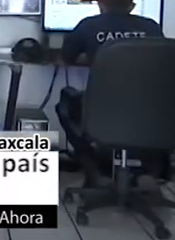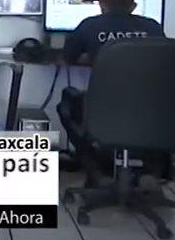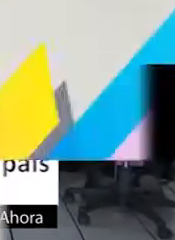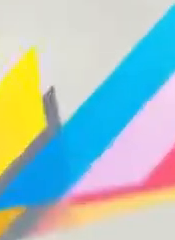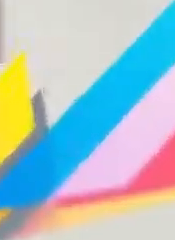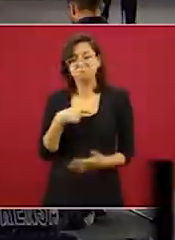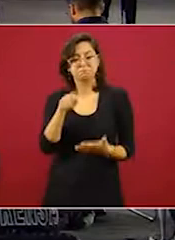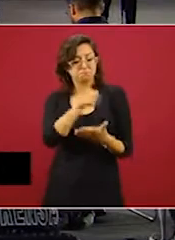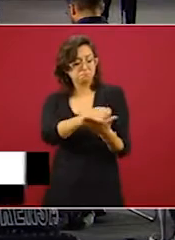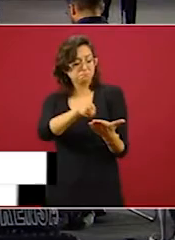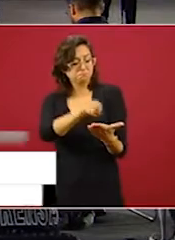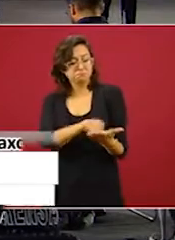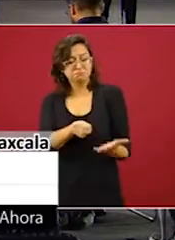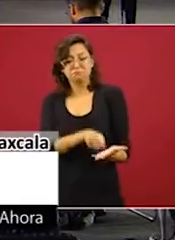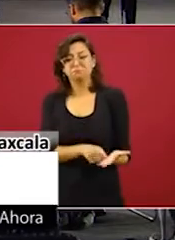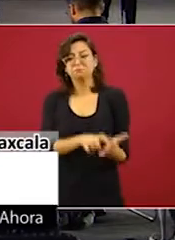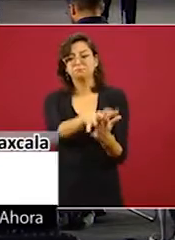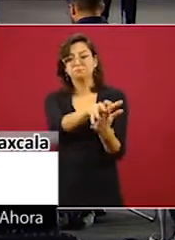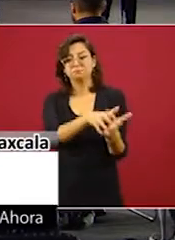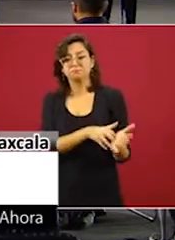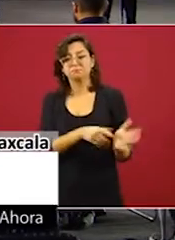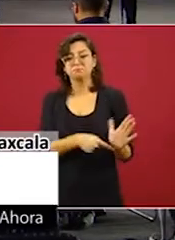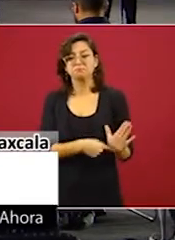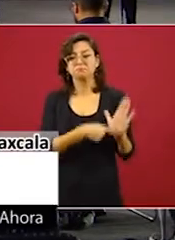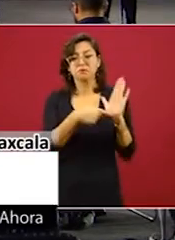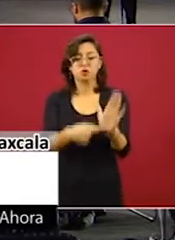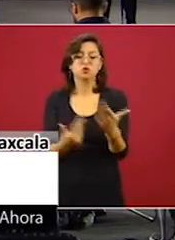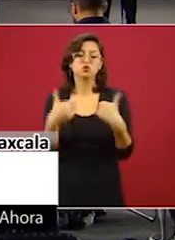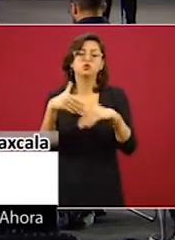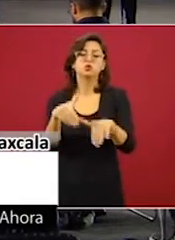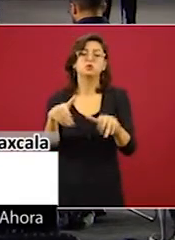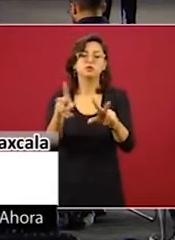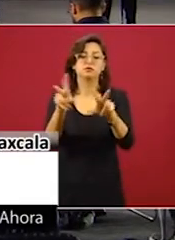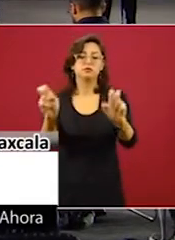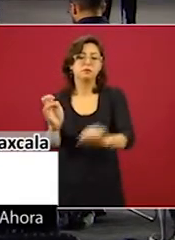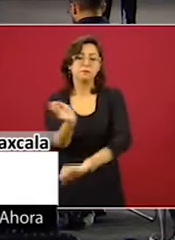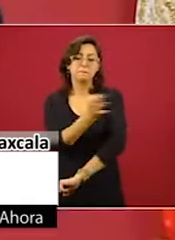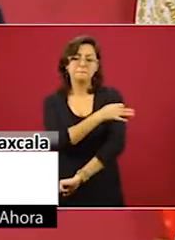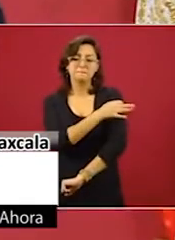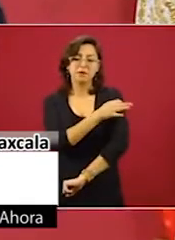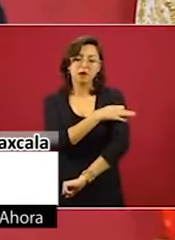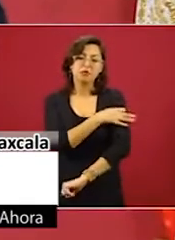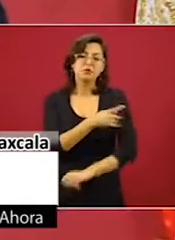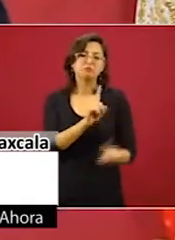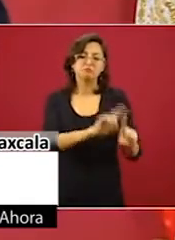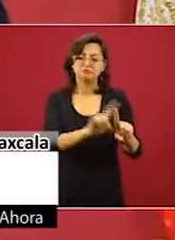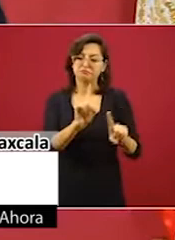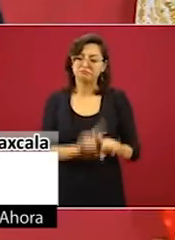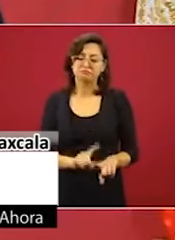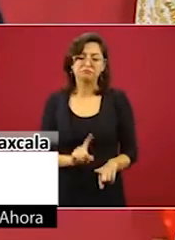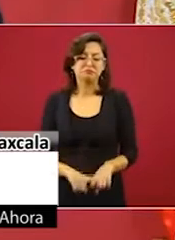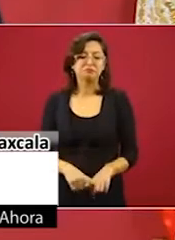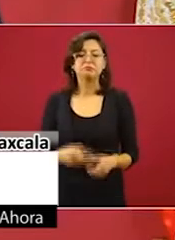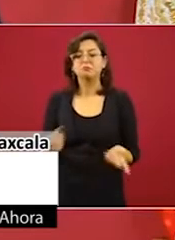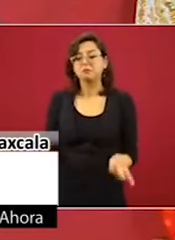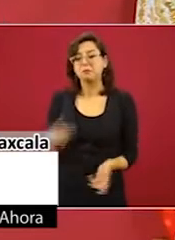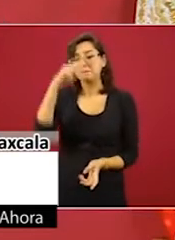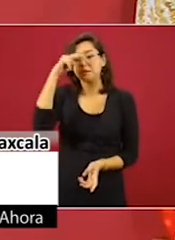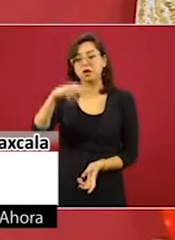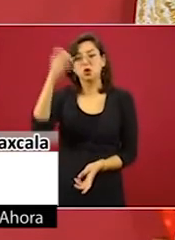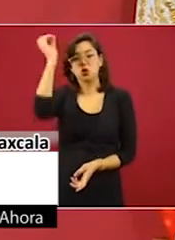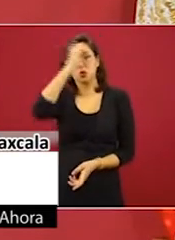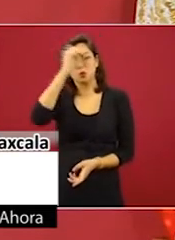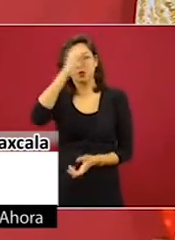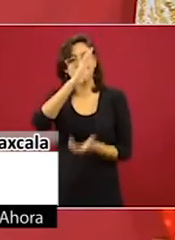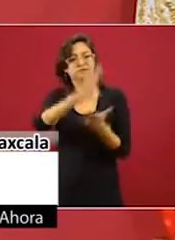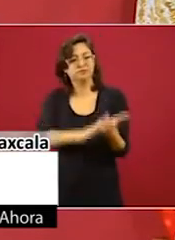sexuales. Este viernes el presidente Andrés Manuel López Obrador informó que México participa con distintos países en el desarrollo de la vacuna contra